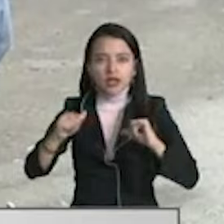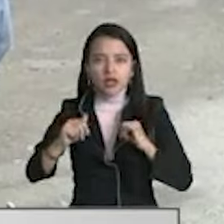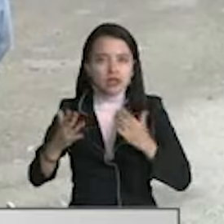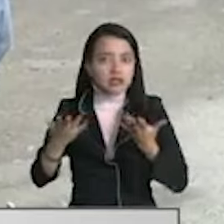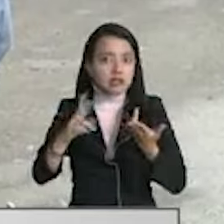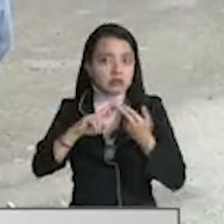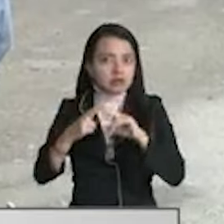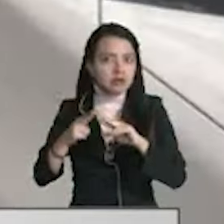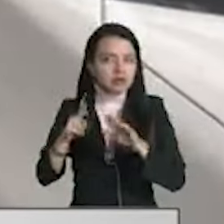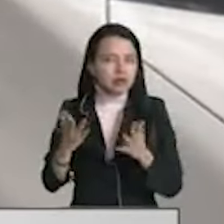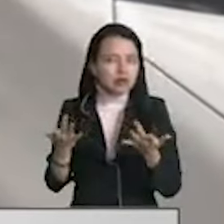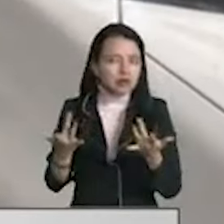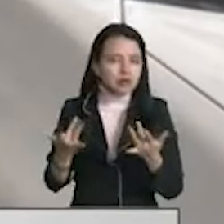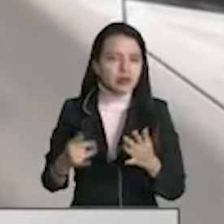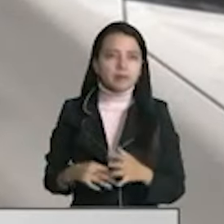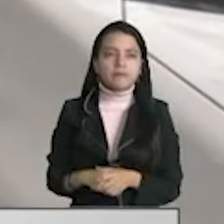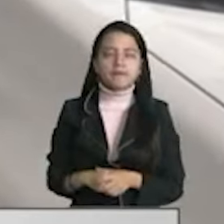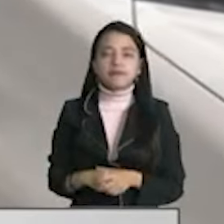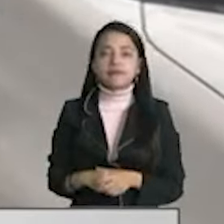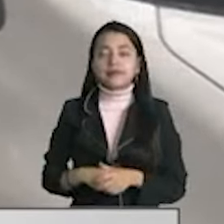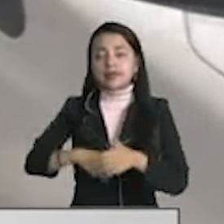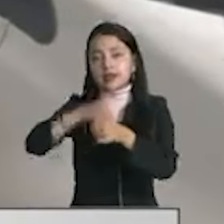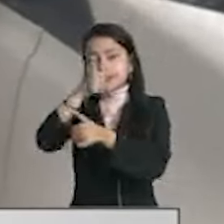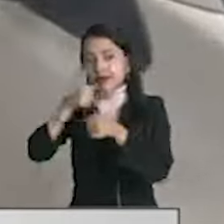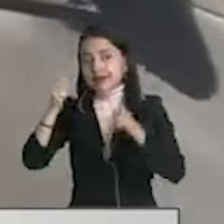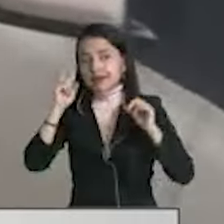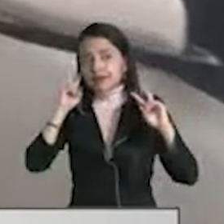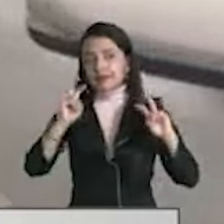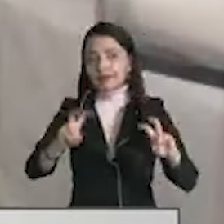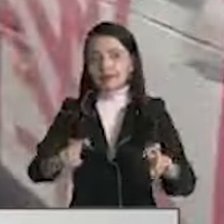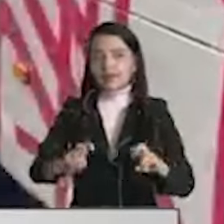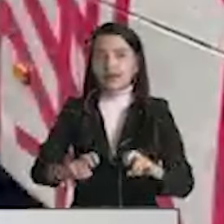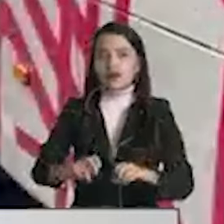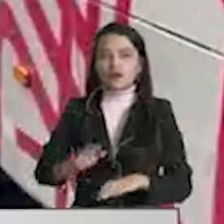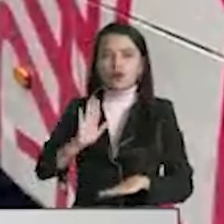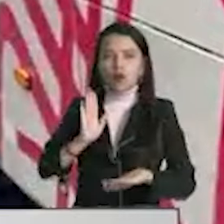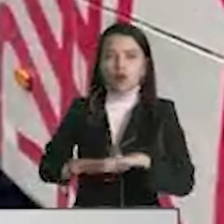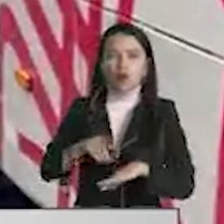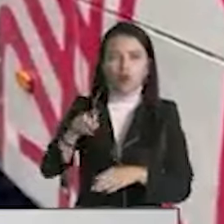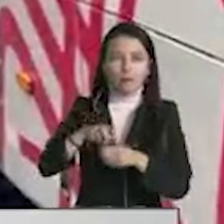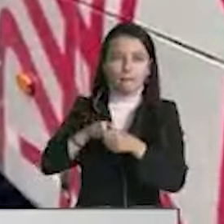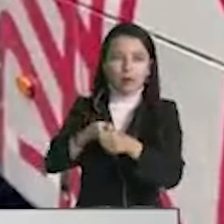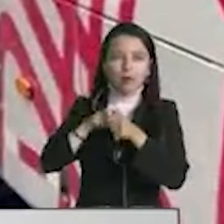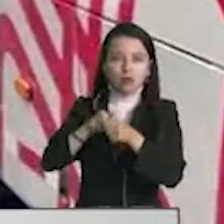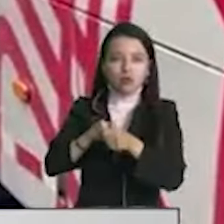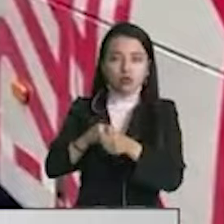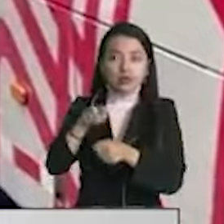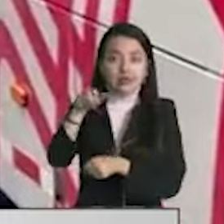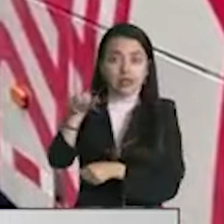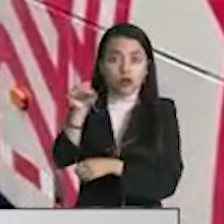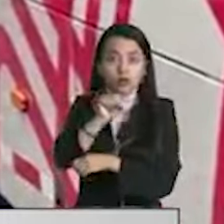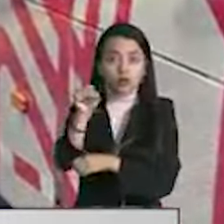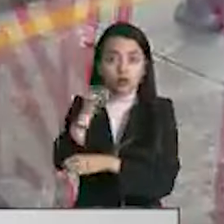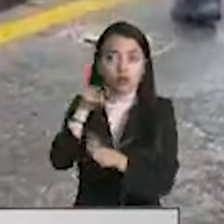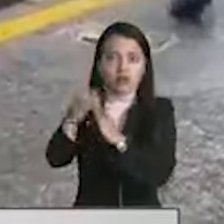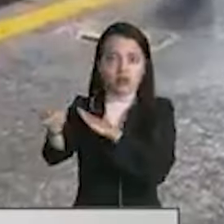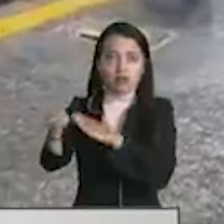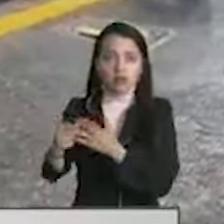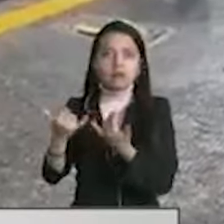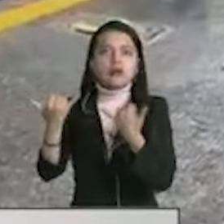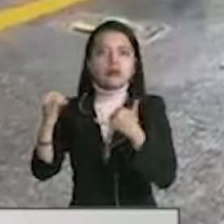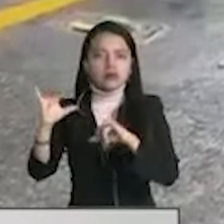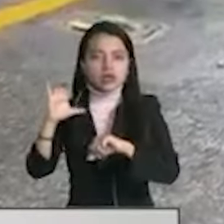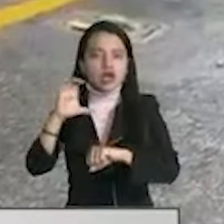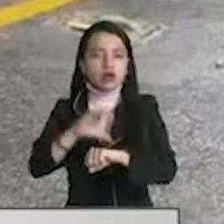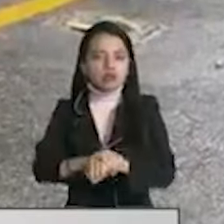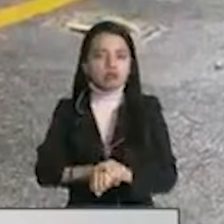reportado hasta el momento. Según las autoridades, el conductor escapó, pero la secretaria de movilidad acaba de confirmar que ya